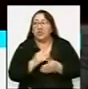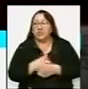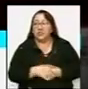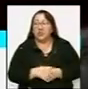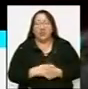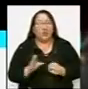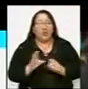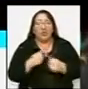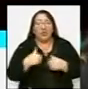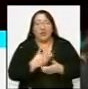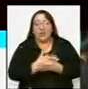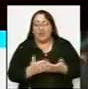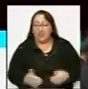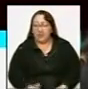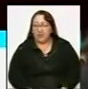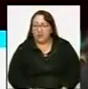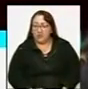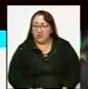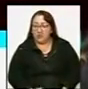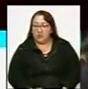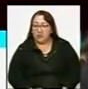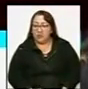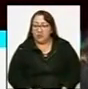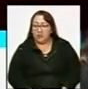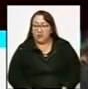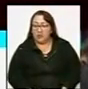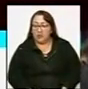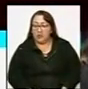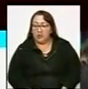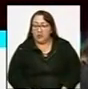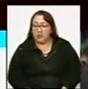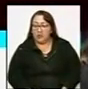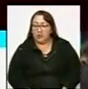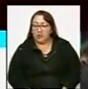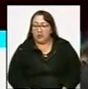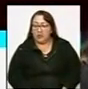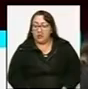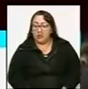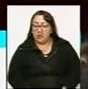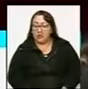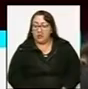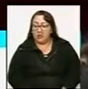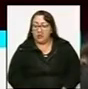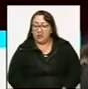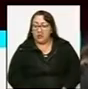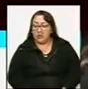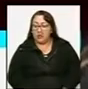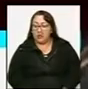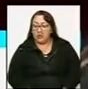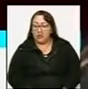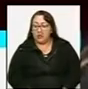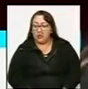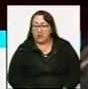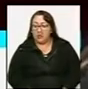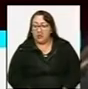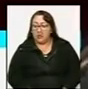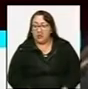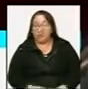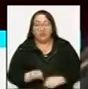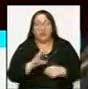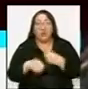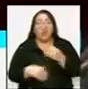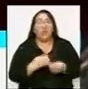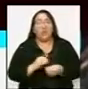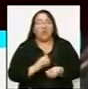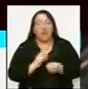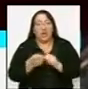No entiendo eso. O sea, la inscripción ya está en el jurado y ahí va a quedar hasta que el partido vuelva a hacer un evento y